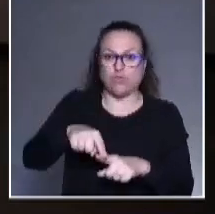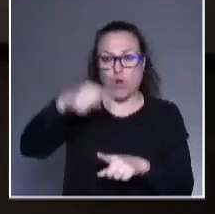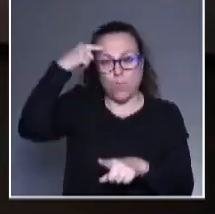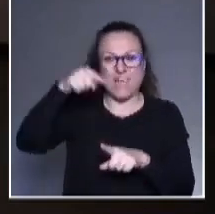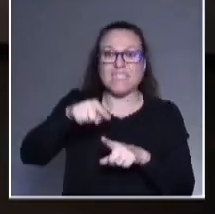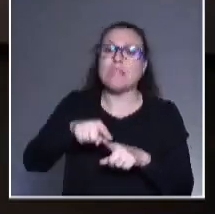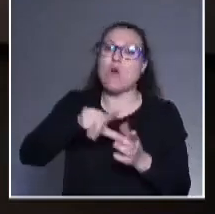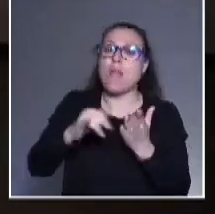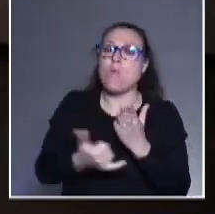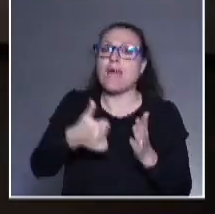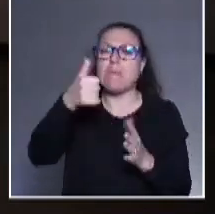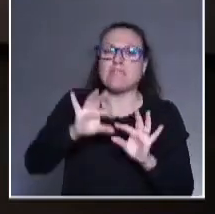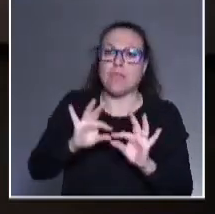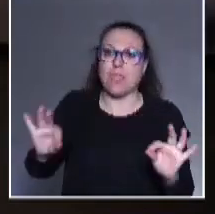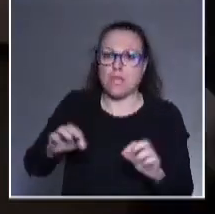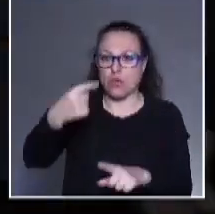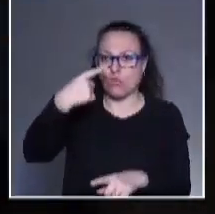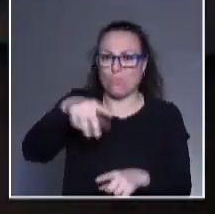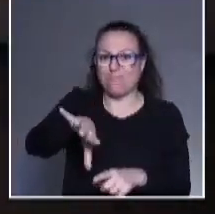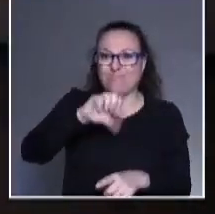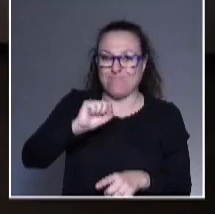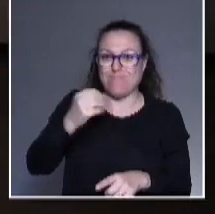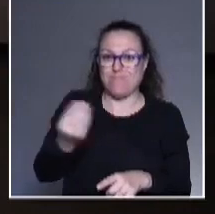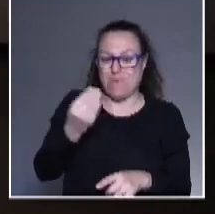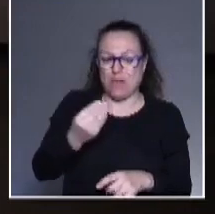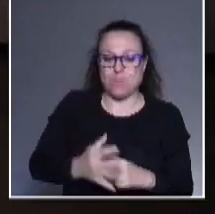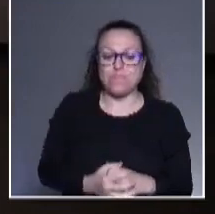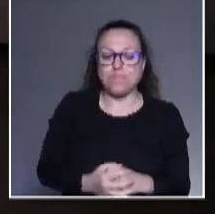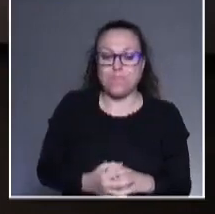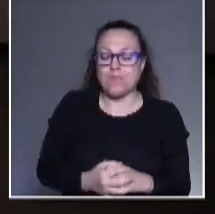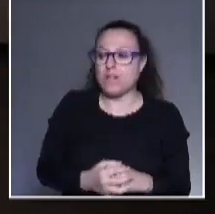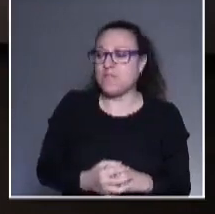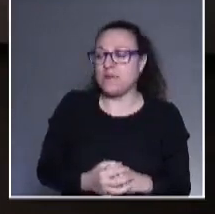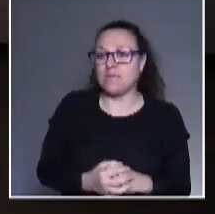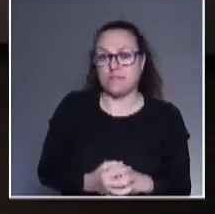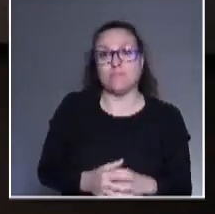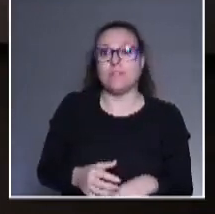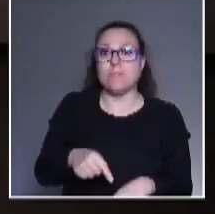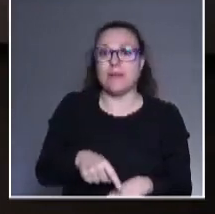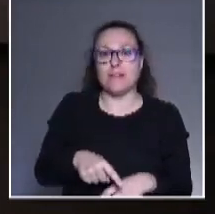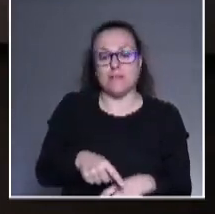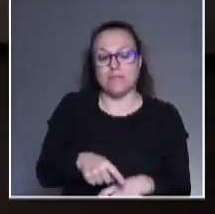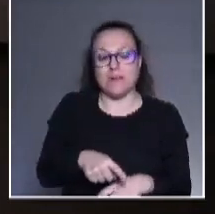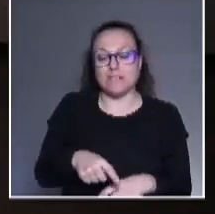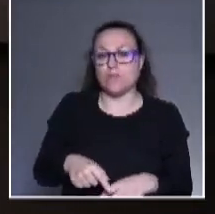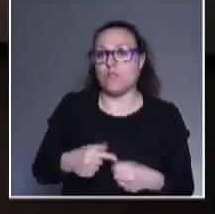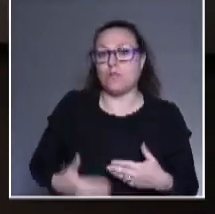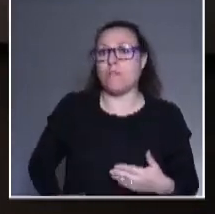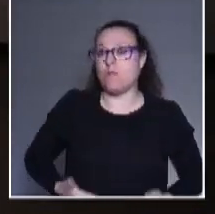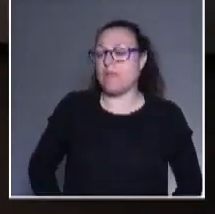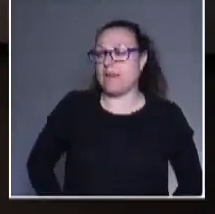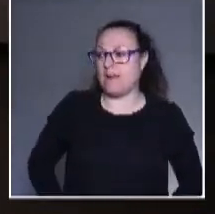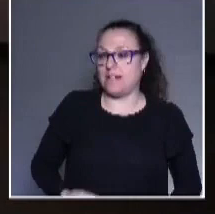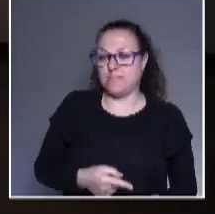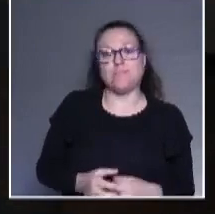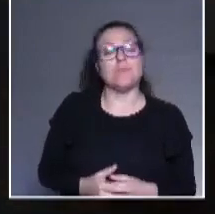simplificar el lenguaje y hacernos conseguir que sea comprensible. Entonces, en estas tarjetas ustedes pueden formular las preguntas y hay unos compañeros